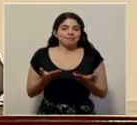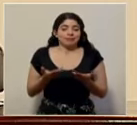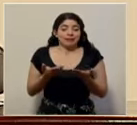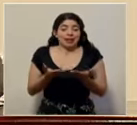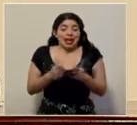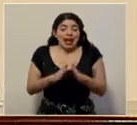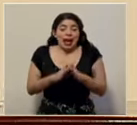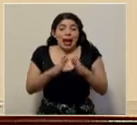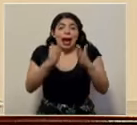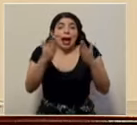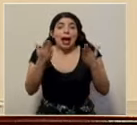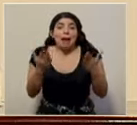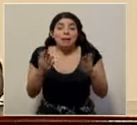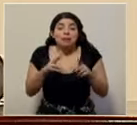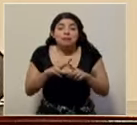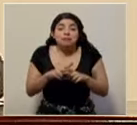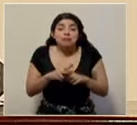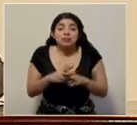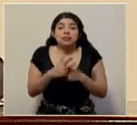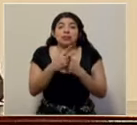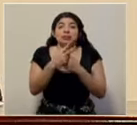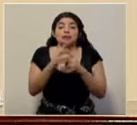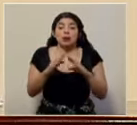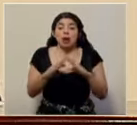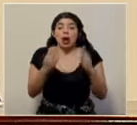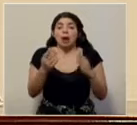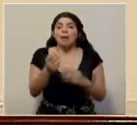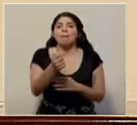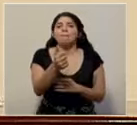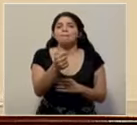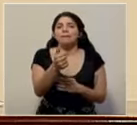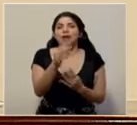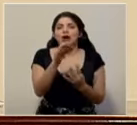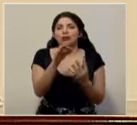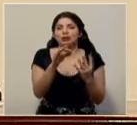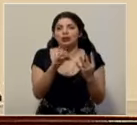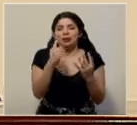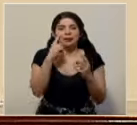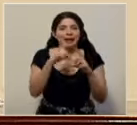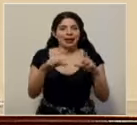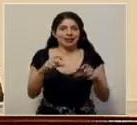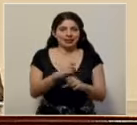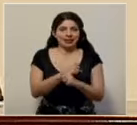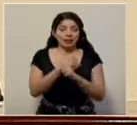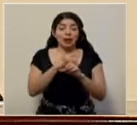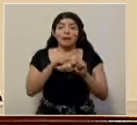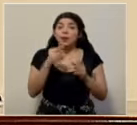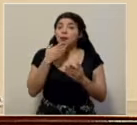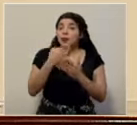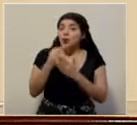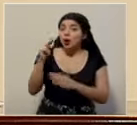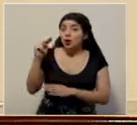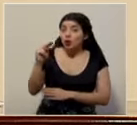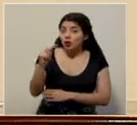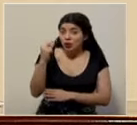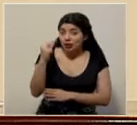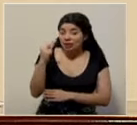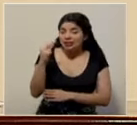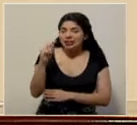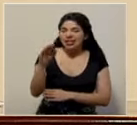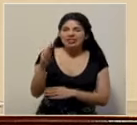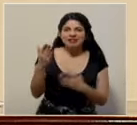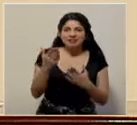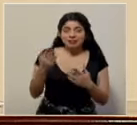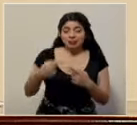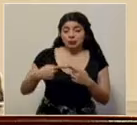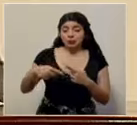la apertura en sus primeros días se da ante muy pocas alternativas de seguros, pero la buena noticia, don Edgar, es que ya en